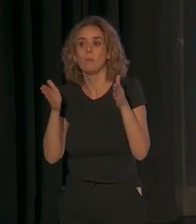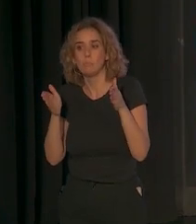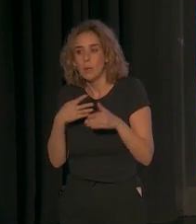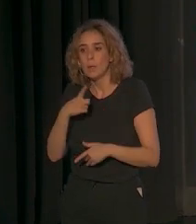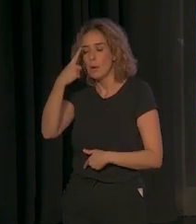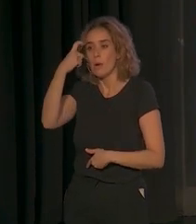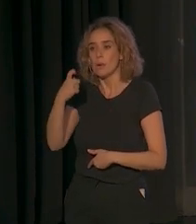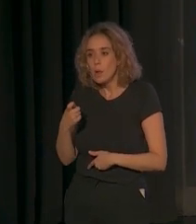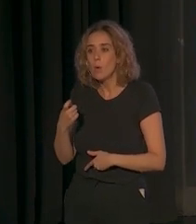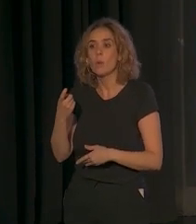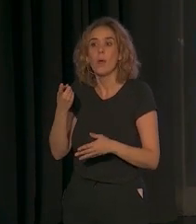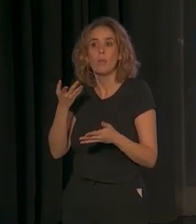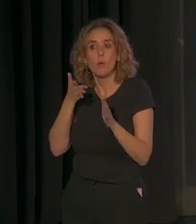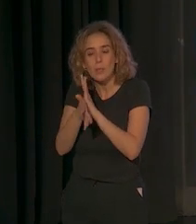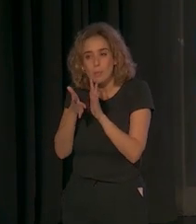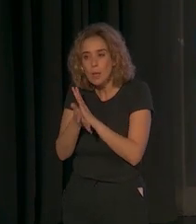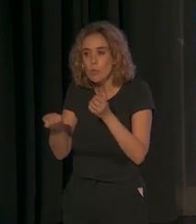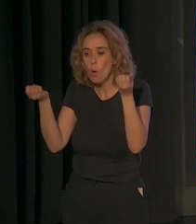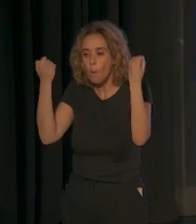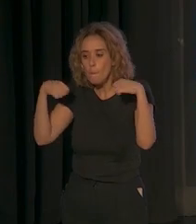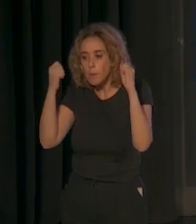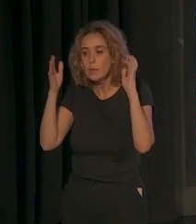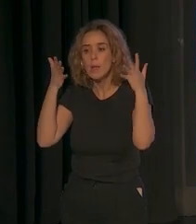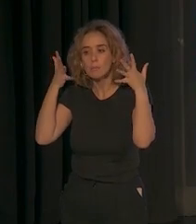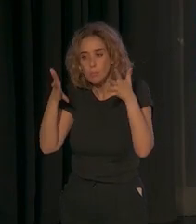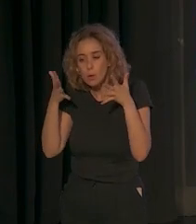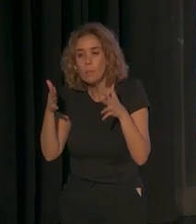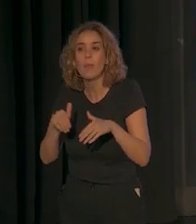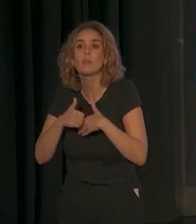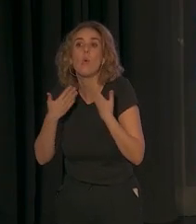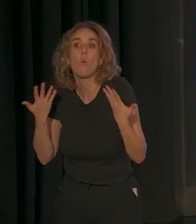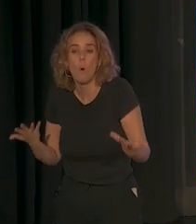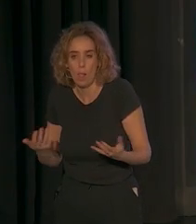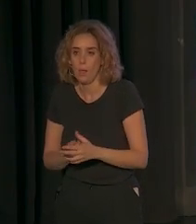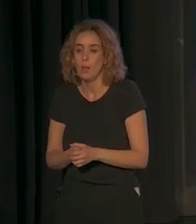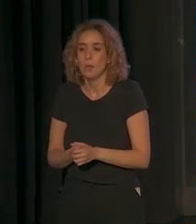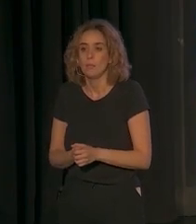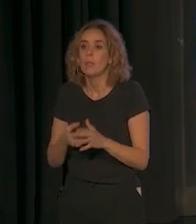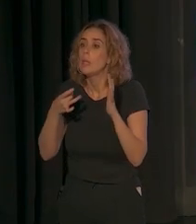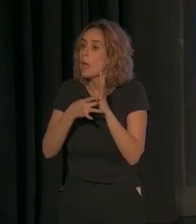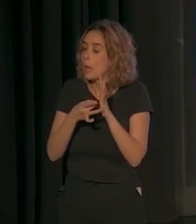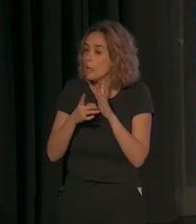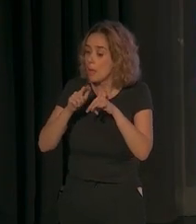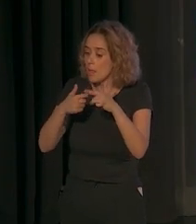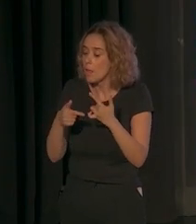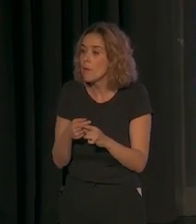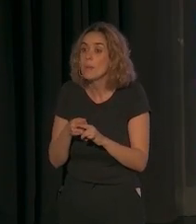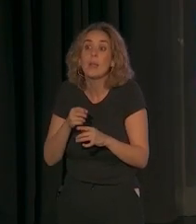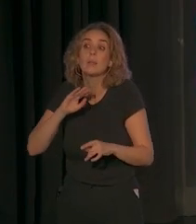explicando cuáles son las prácticas recomendadas y el impacto que tiene en la práctica profesional y en la calidad de vida de las